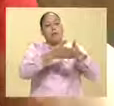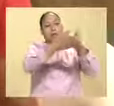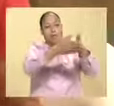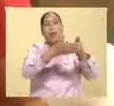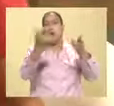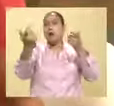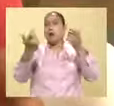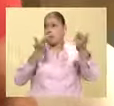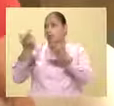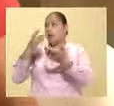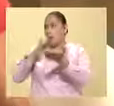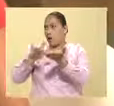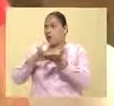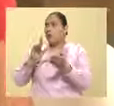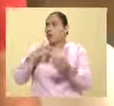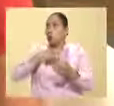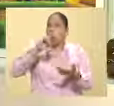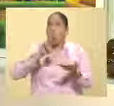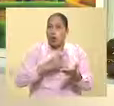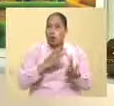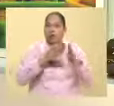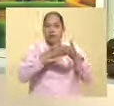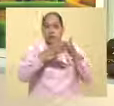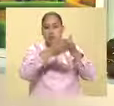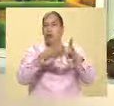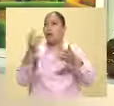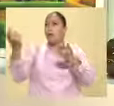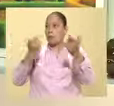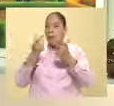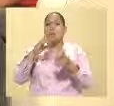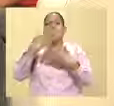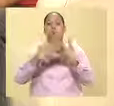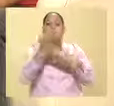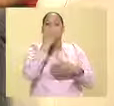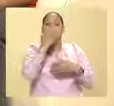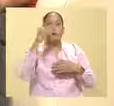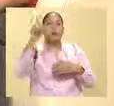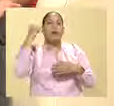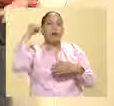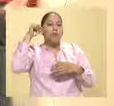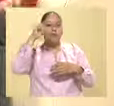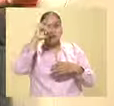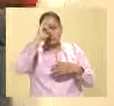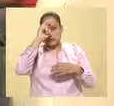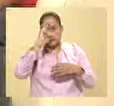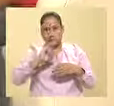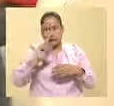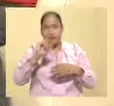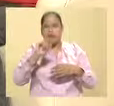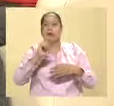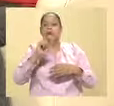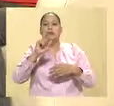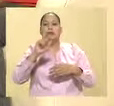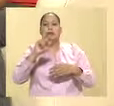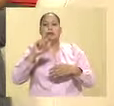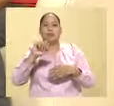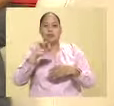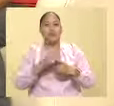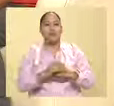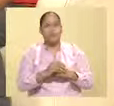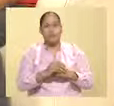ya estoy buscando otra travesía para ser pero por una escuela para recorrer este mar